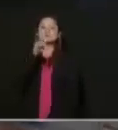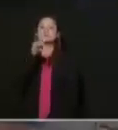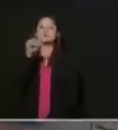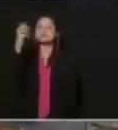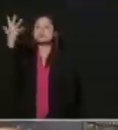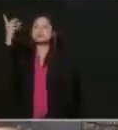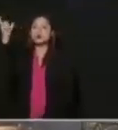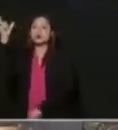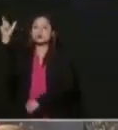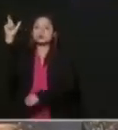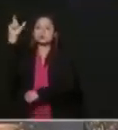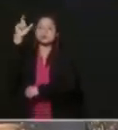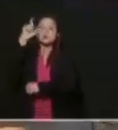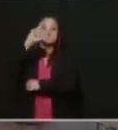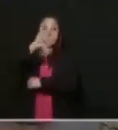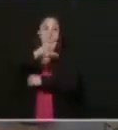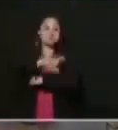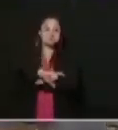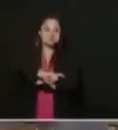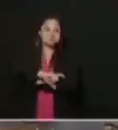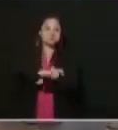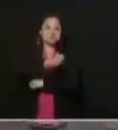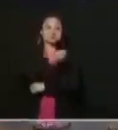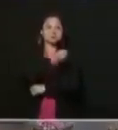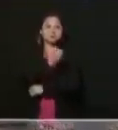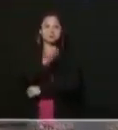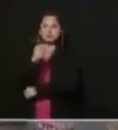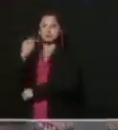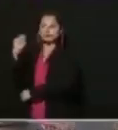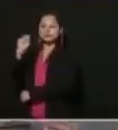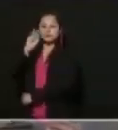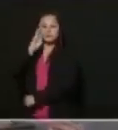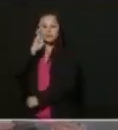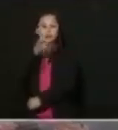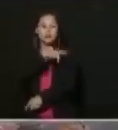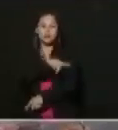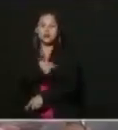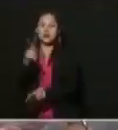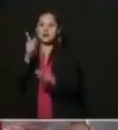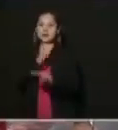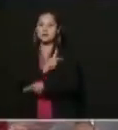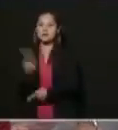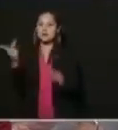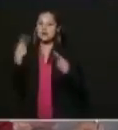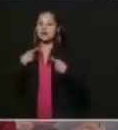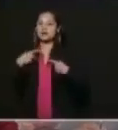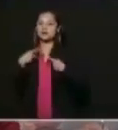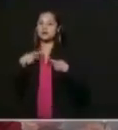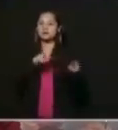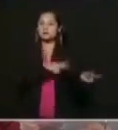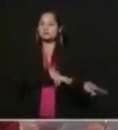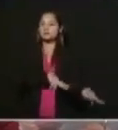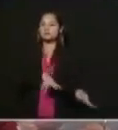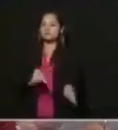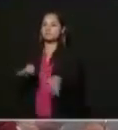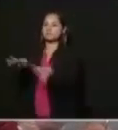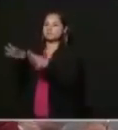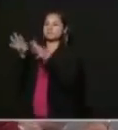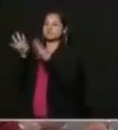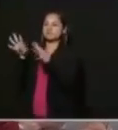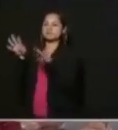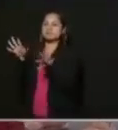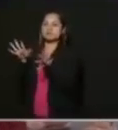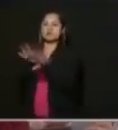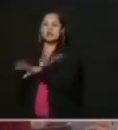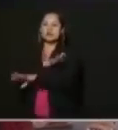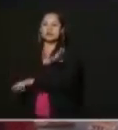Y entonces voltea el zócalo completito, la gente aquí reunida hacia la Torre